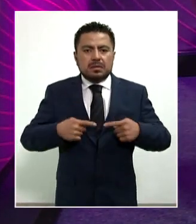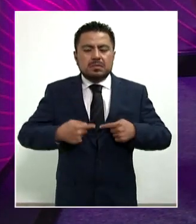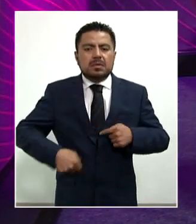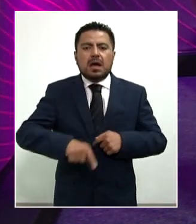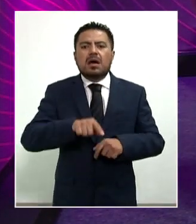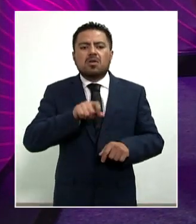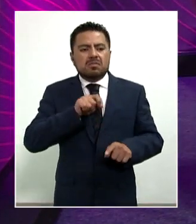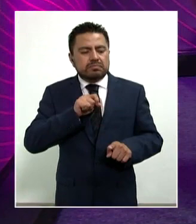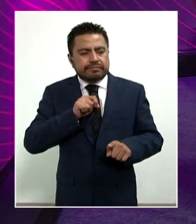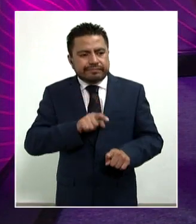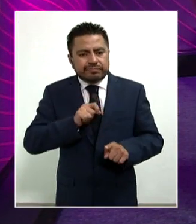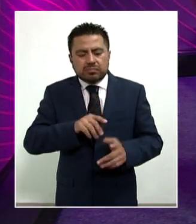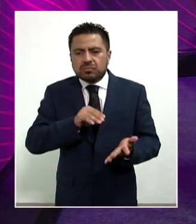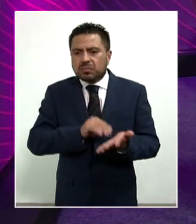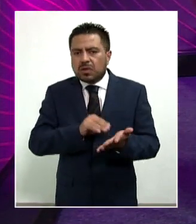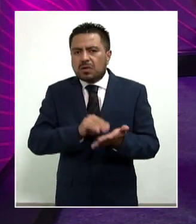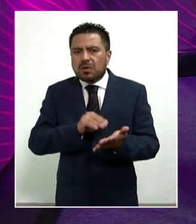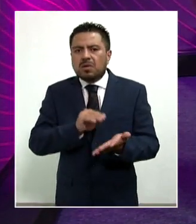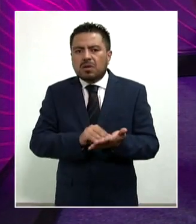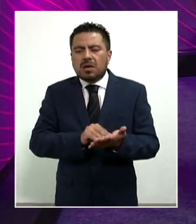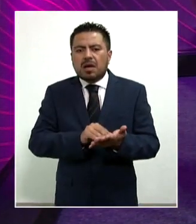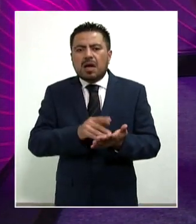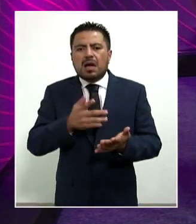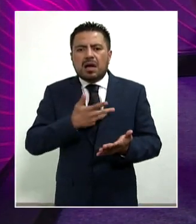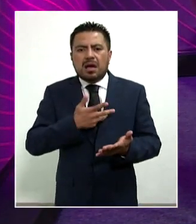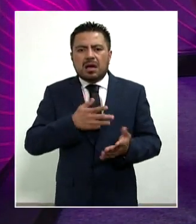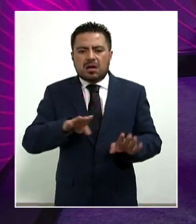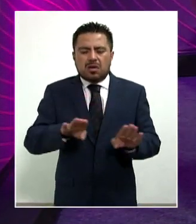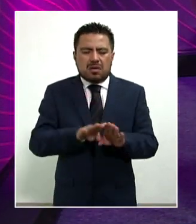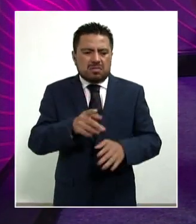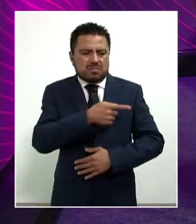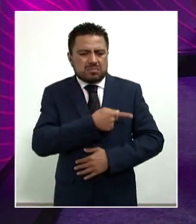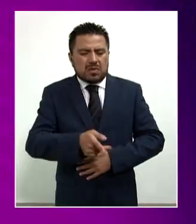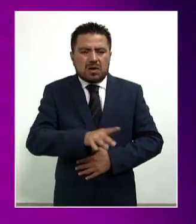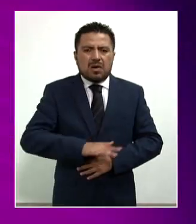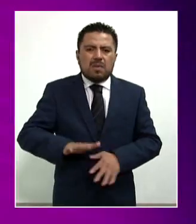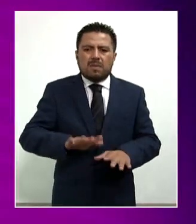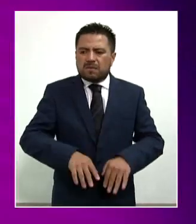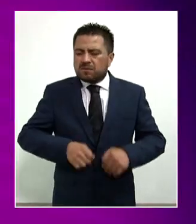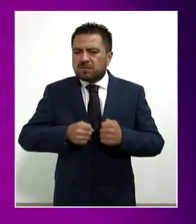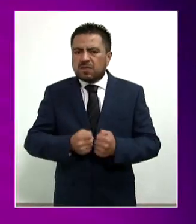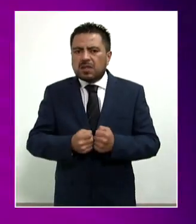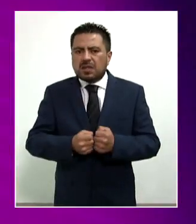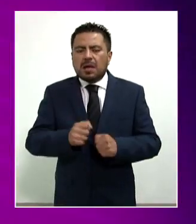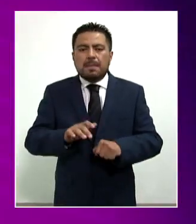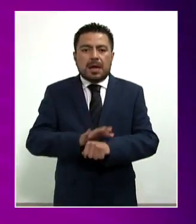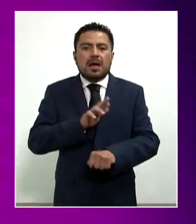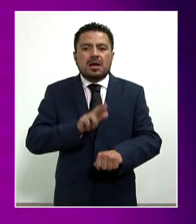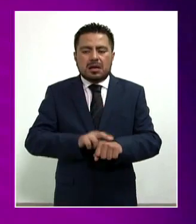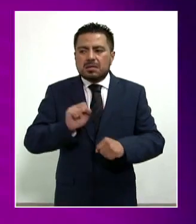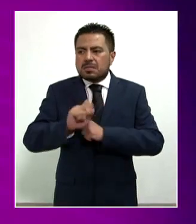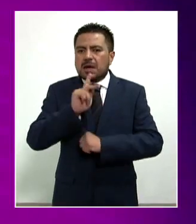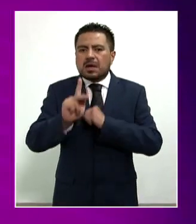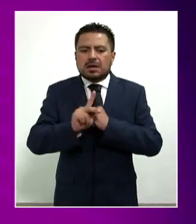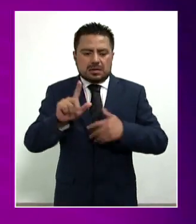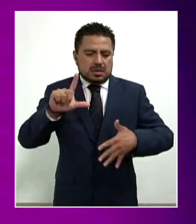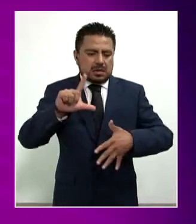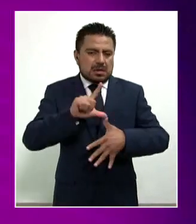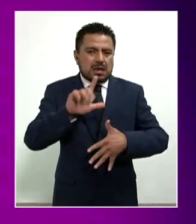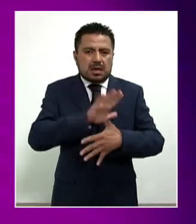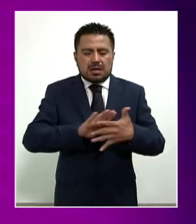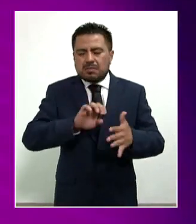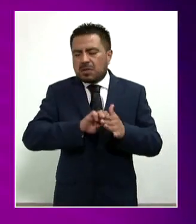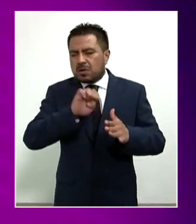pero aún tenemos ciertos bolsones de pobreza muy fuertes en la mayoría de los países latinoamericanos,